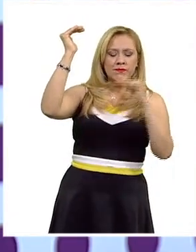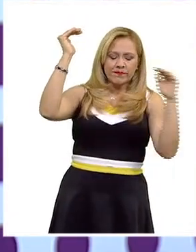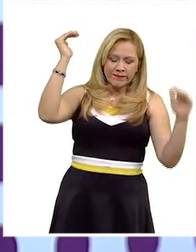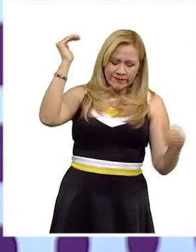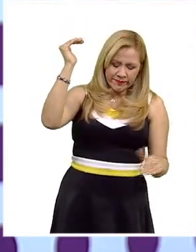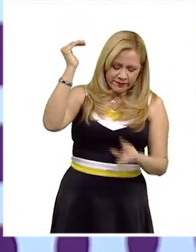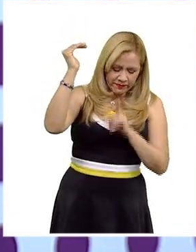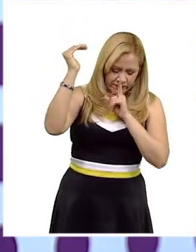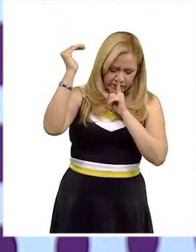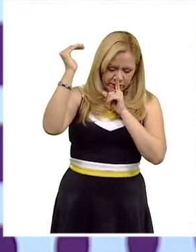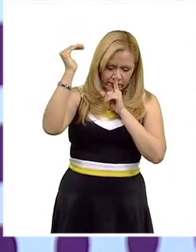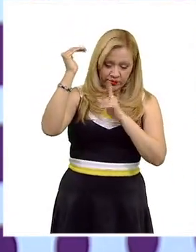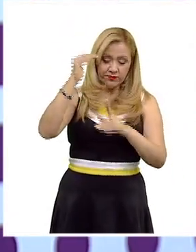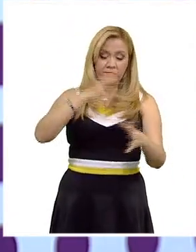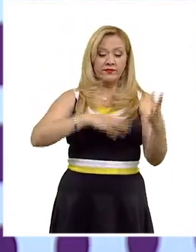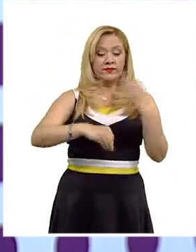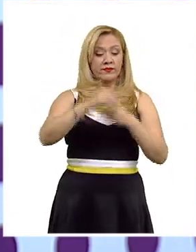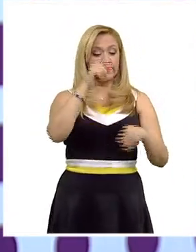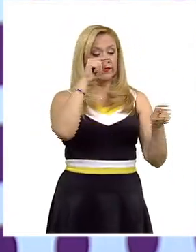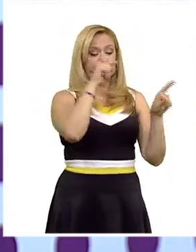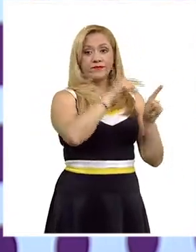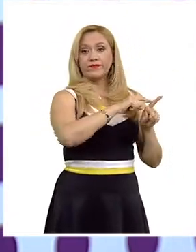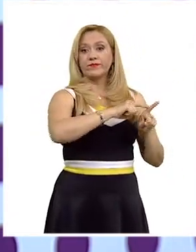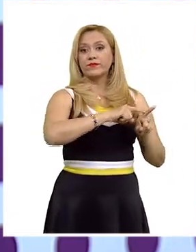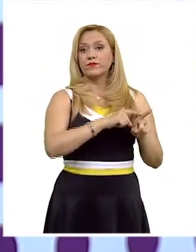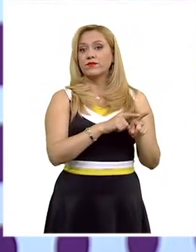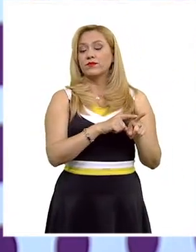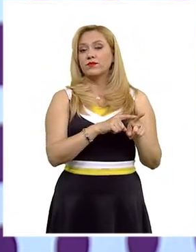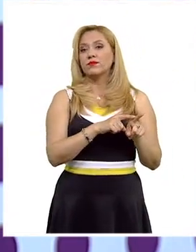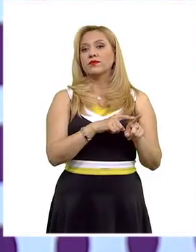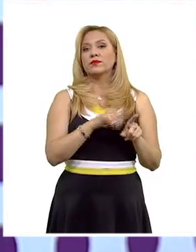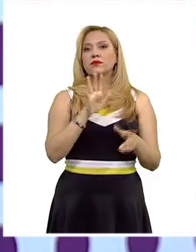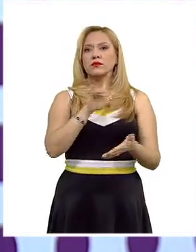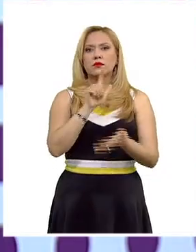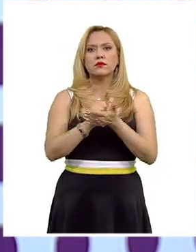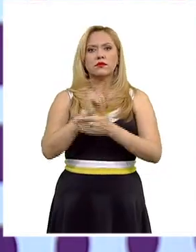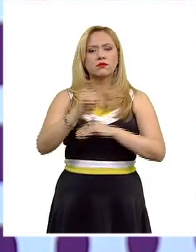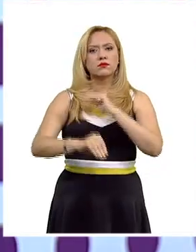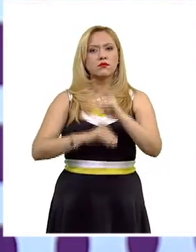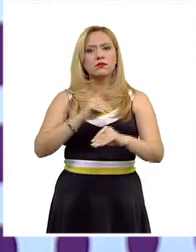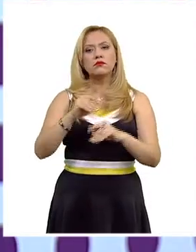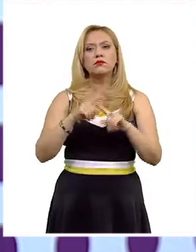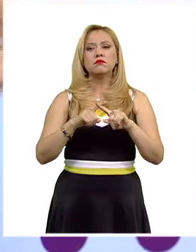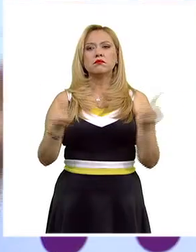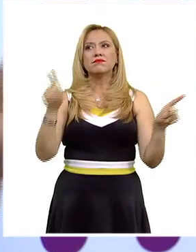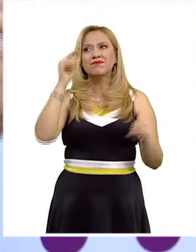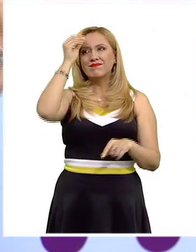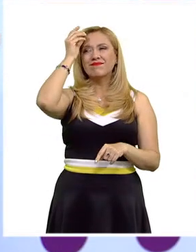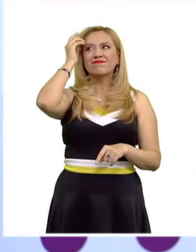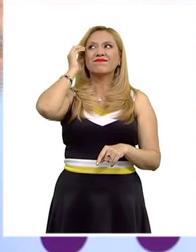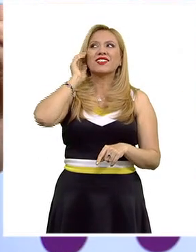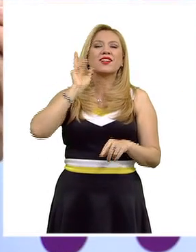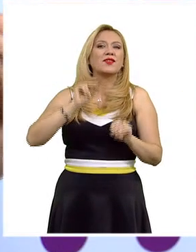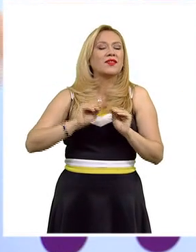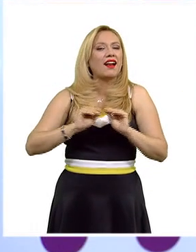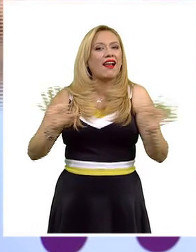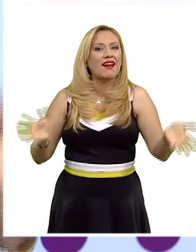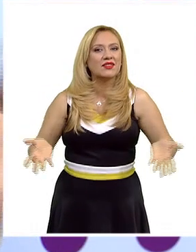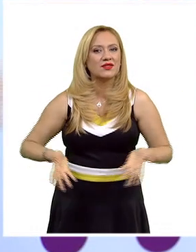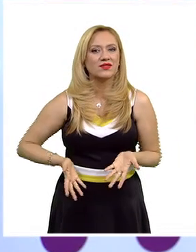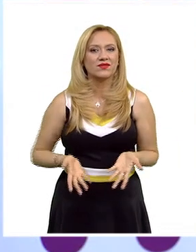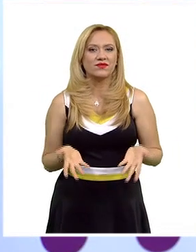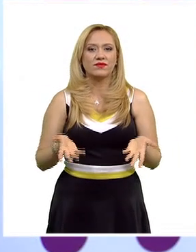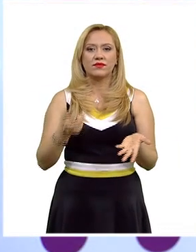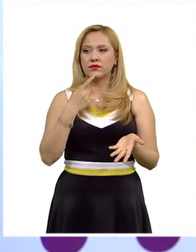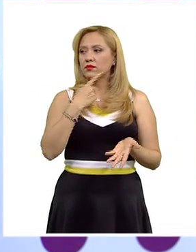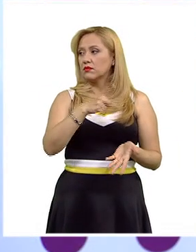subordinación. Pero en el caso, ha avanzado tanto la legislación que esas diferencias ya no quedan muy claras. El punto es, como